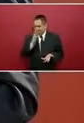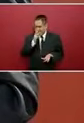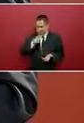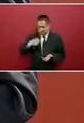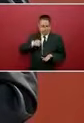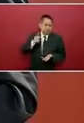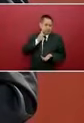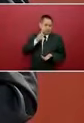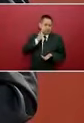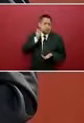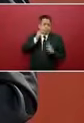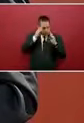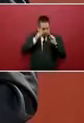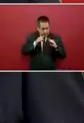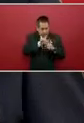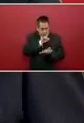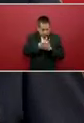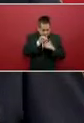un legislador